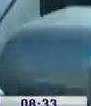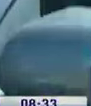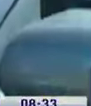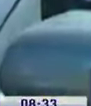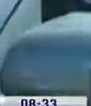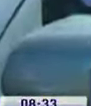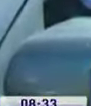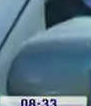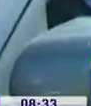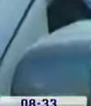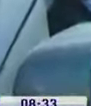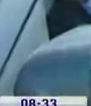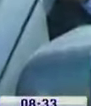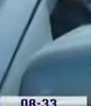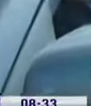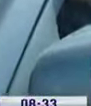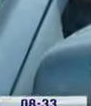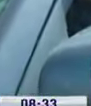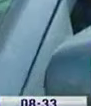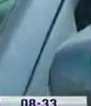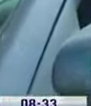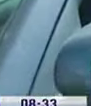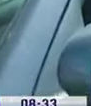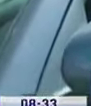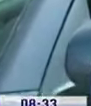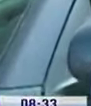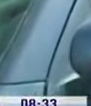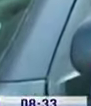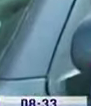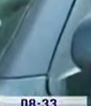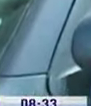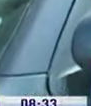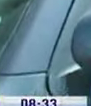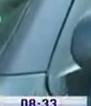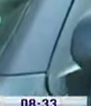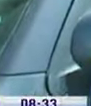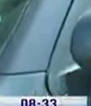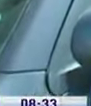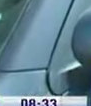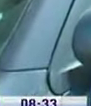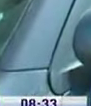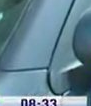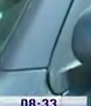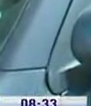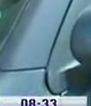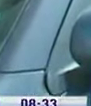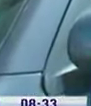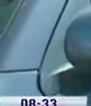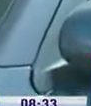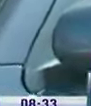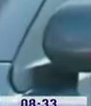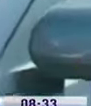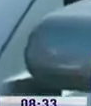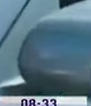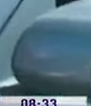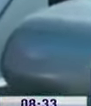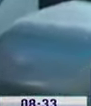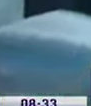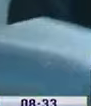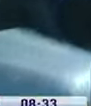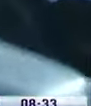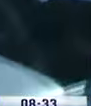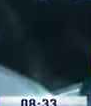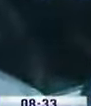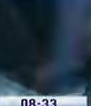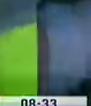sé. 1900, ya ha bajado el motor. Ya ha bajado el motor y me van a bajar más. Mis papás, mi mamá me pega, si es que